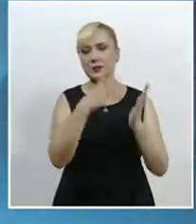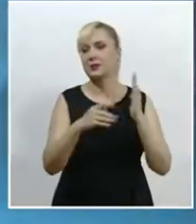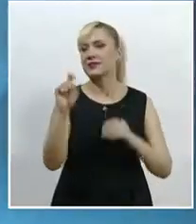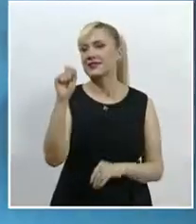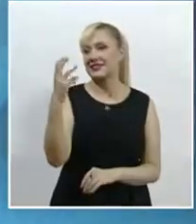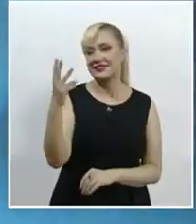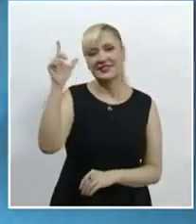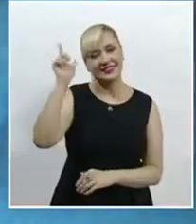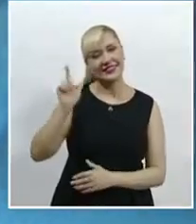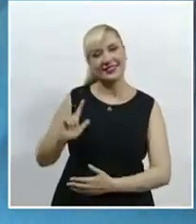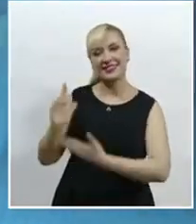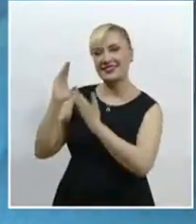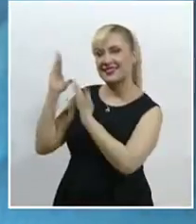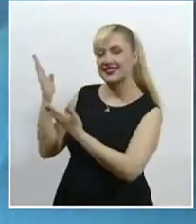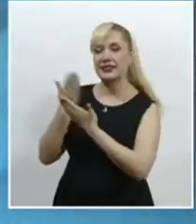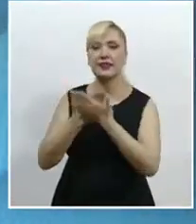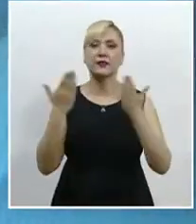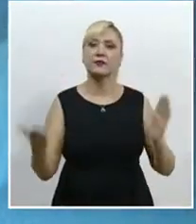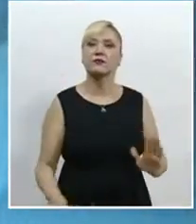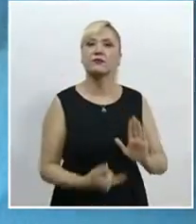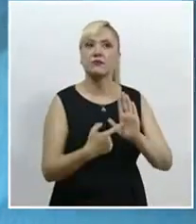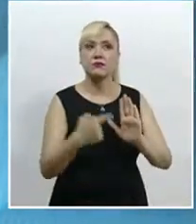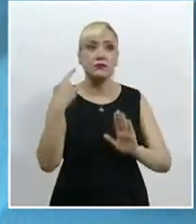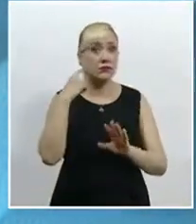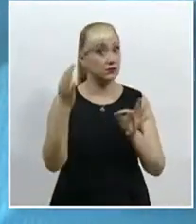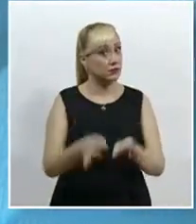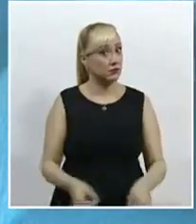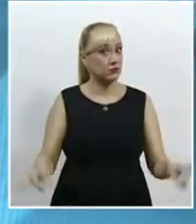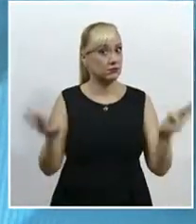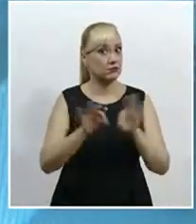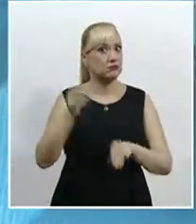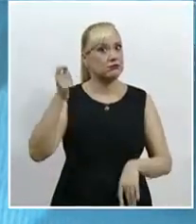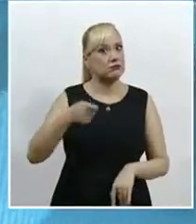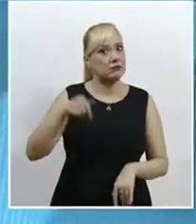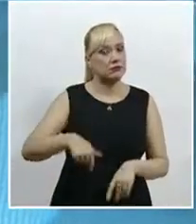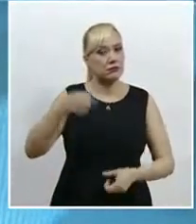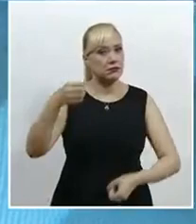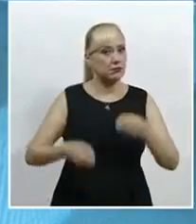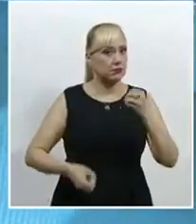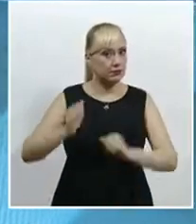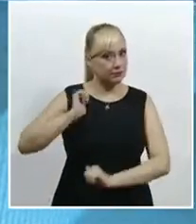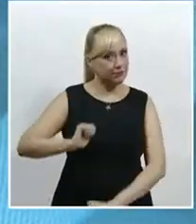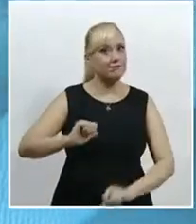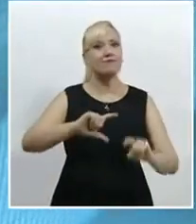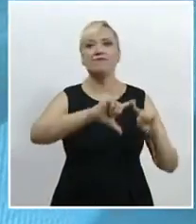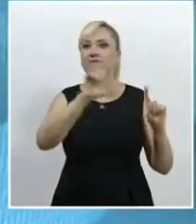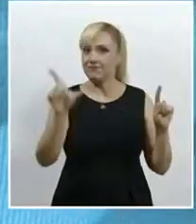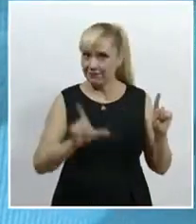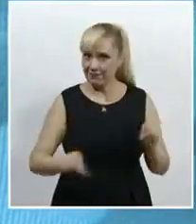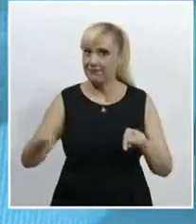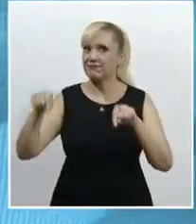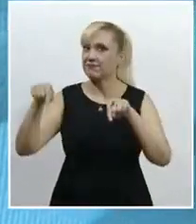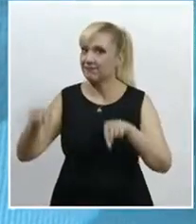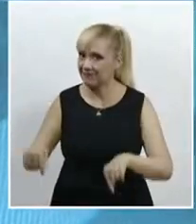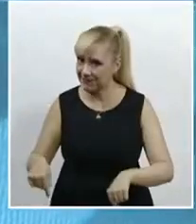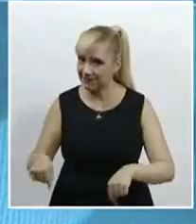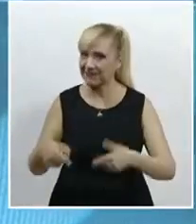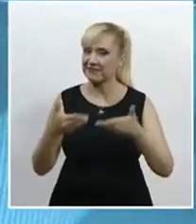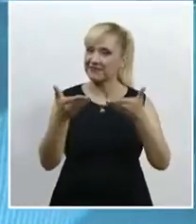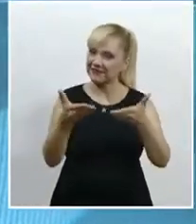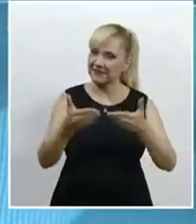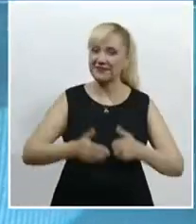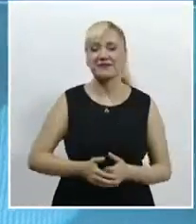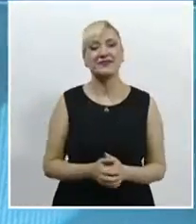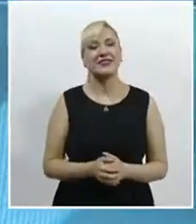2023. Soy Laura Murillo y le presentaremos la información más importante generada hasta el momento de lo que ha ocurrido dentro del Poder Judicial de la